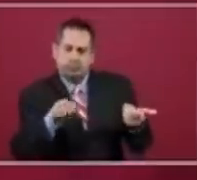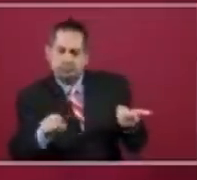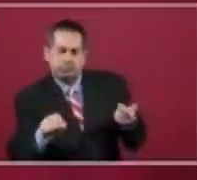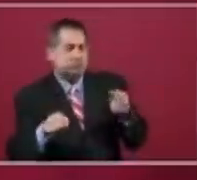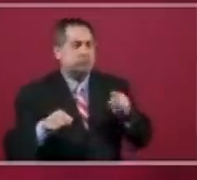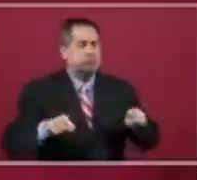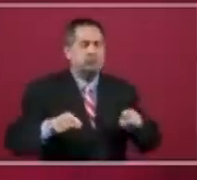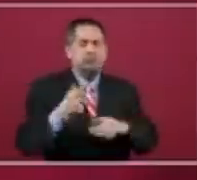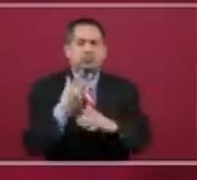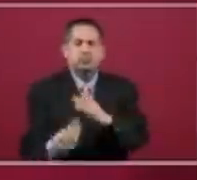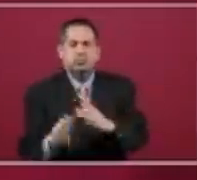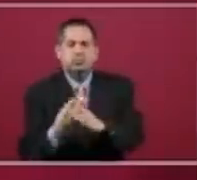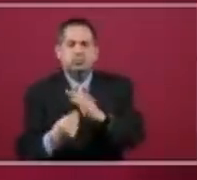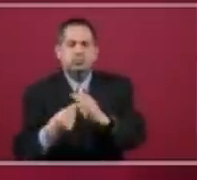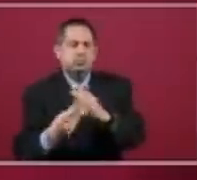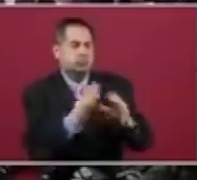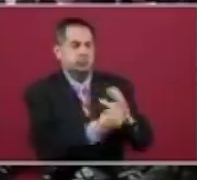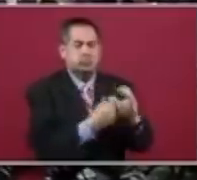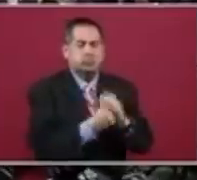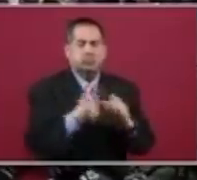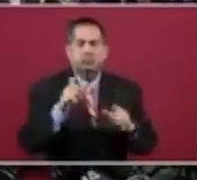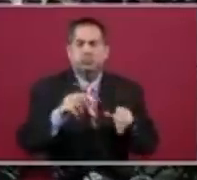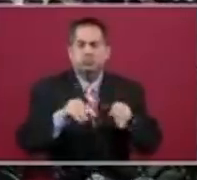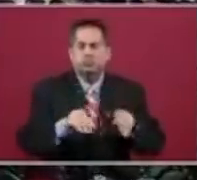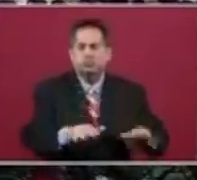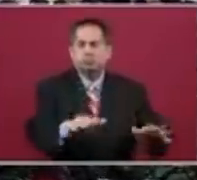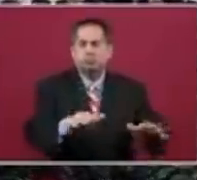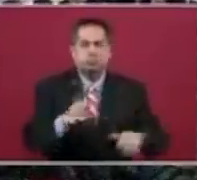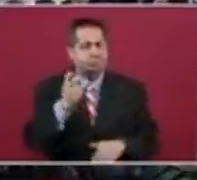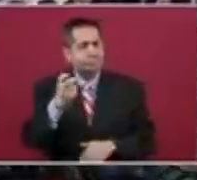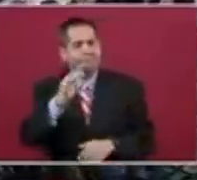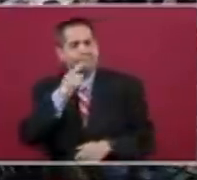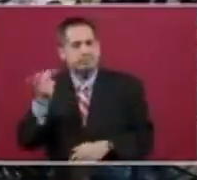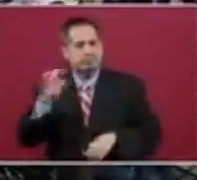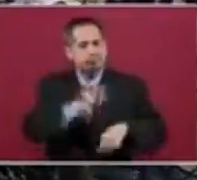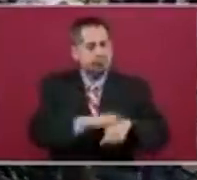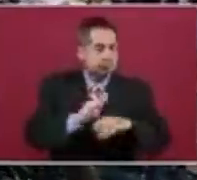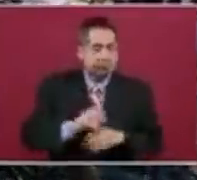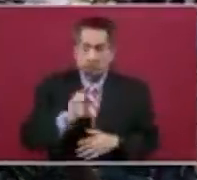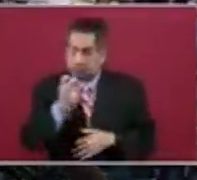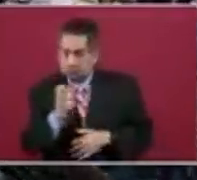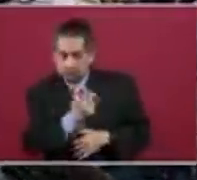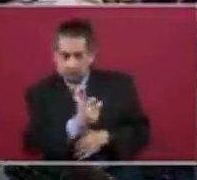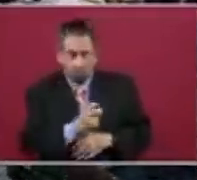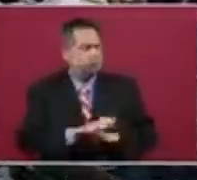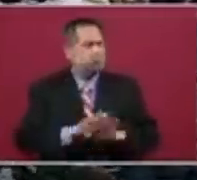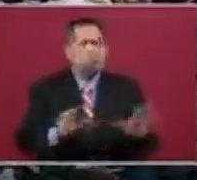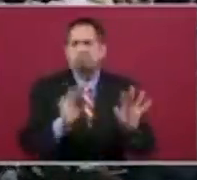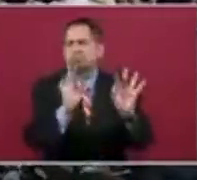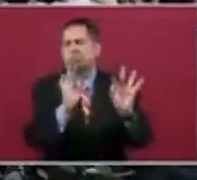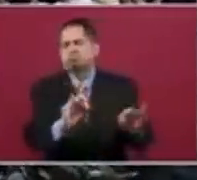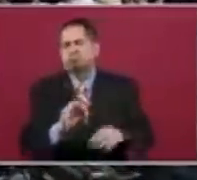termoeléctrica. Con esto, ellos no tendrían ningún problema de